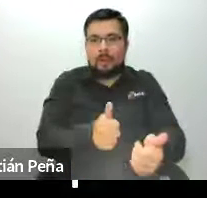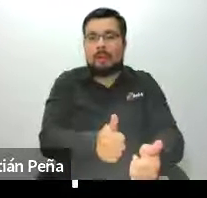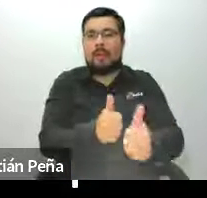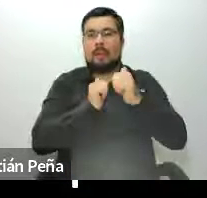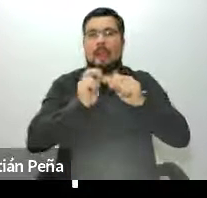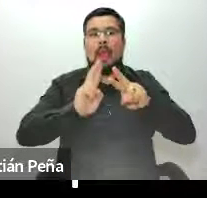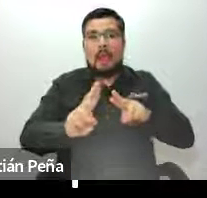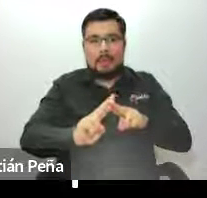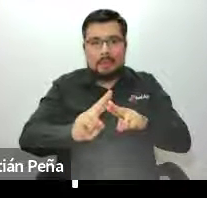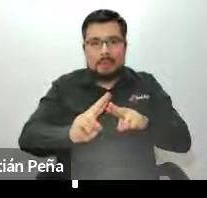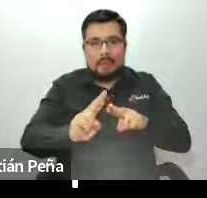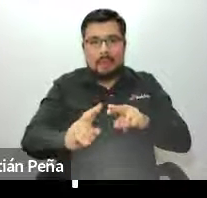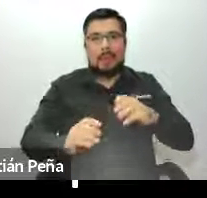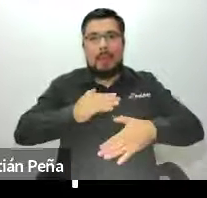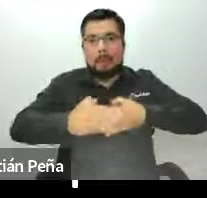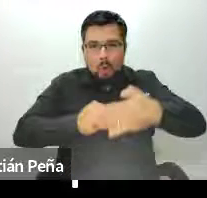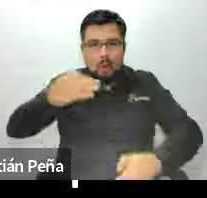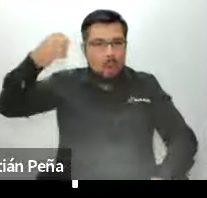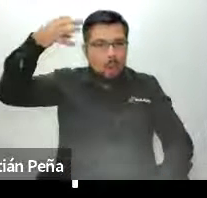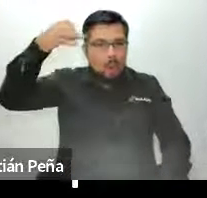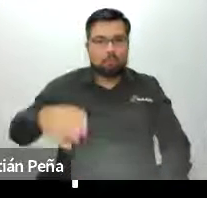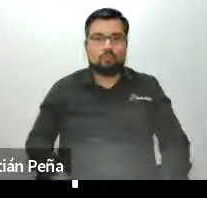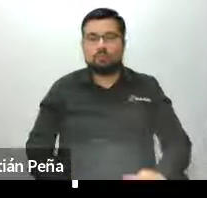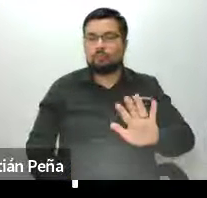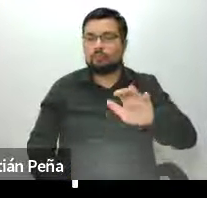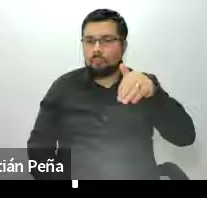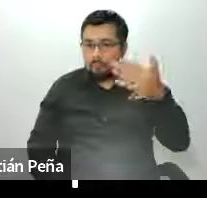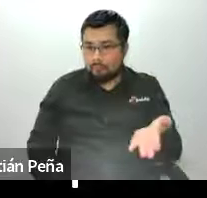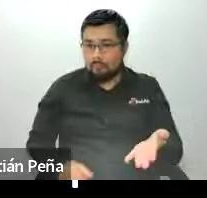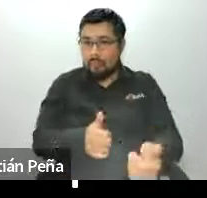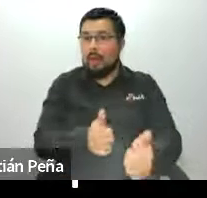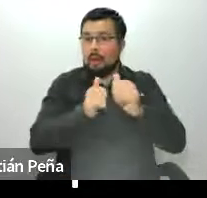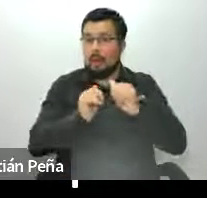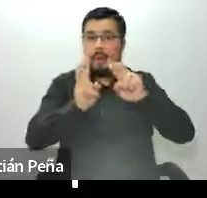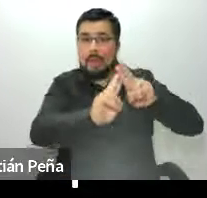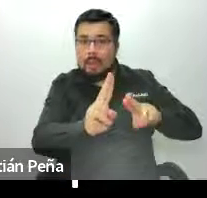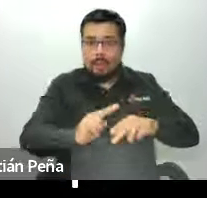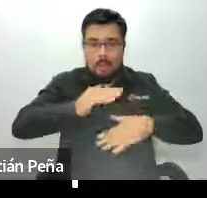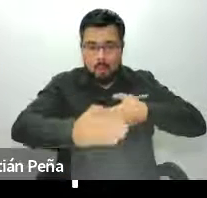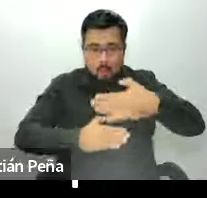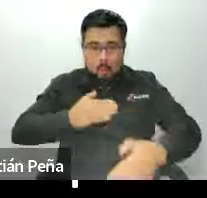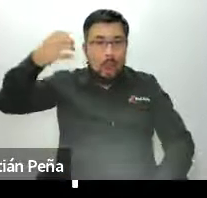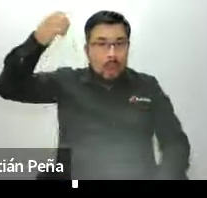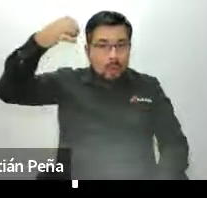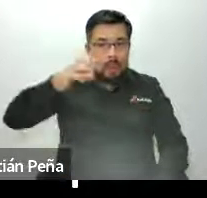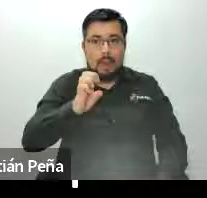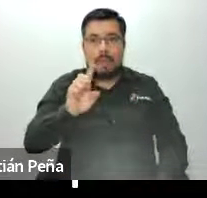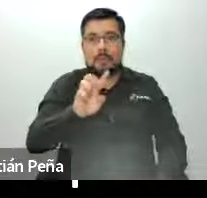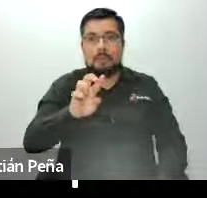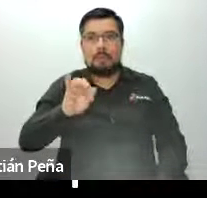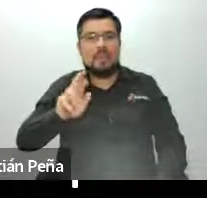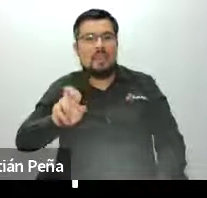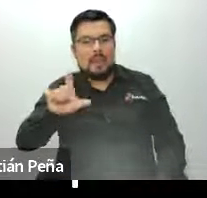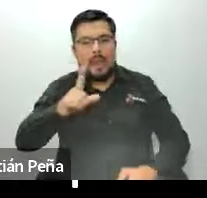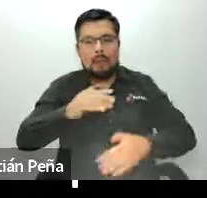Lili. Y en estos desafíos de generar las progresiones de aprendizaje en espiral, en realidad lo que hace el Ministerio